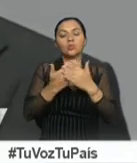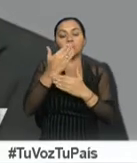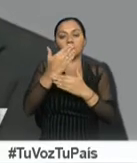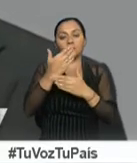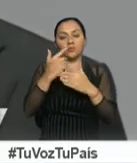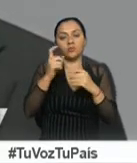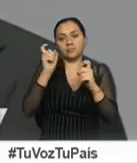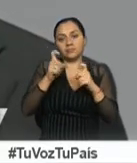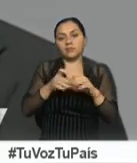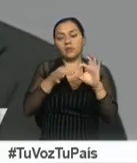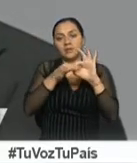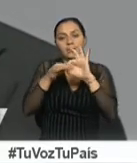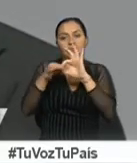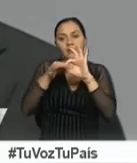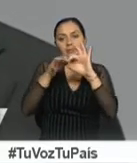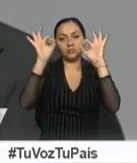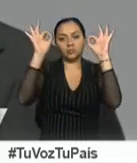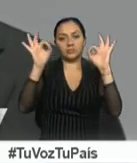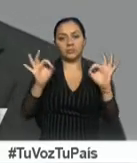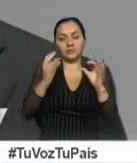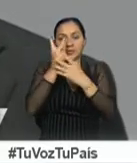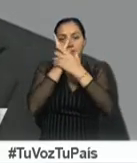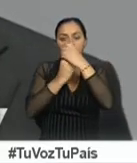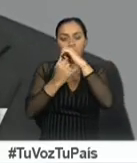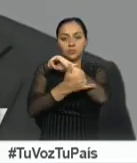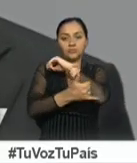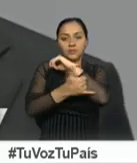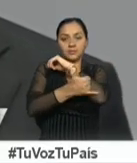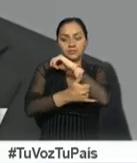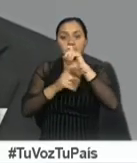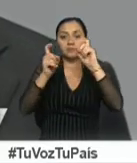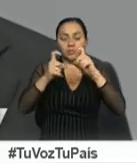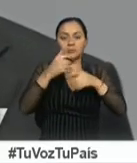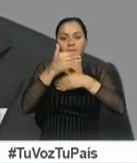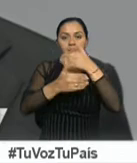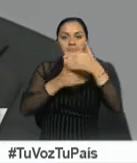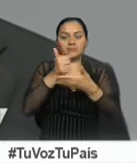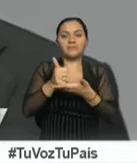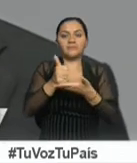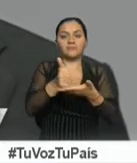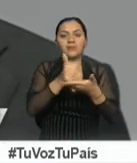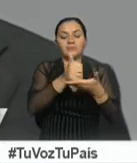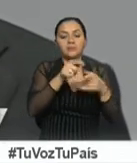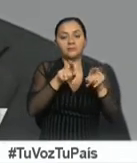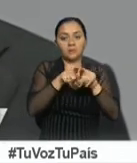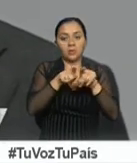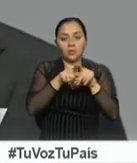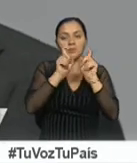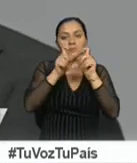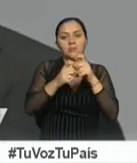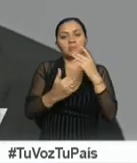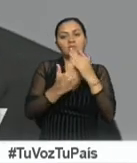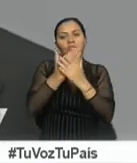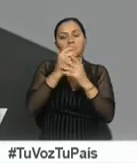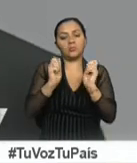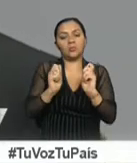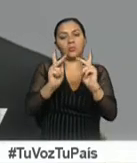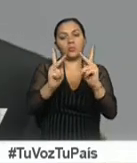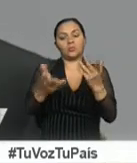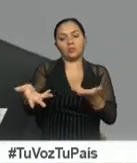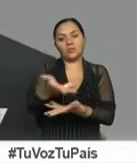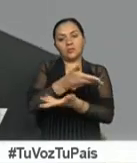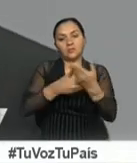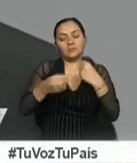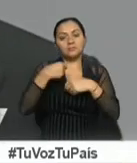nivel la relación energética bilateral para generar beneficios mutuos y nuevas oportunidades